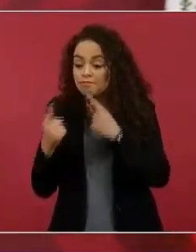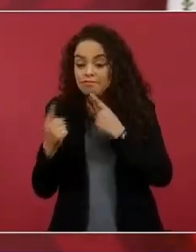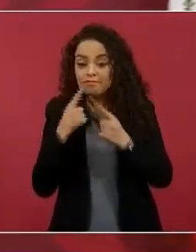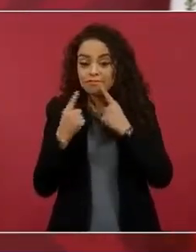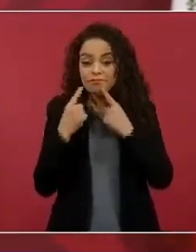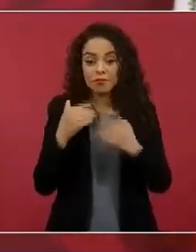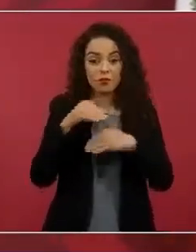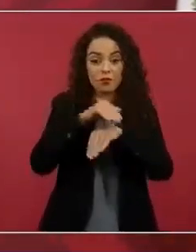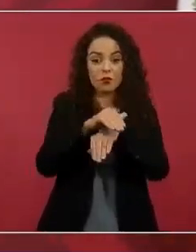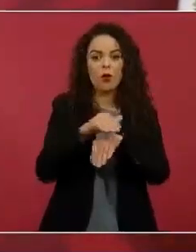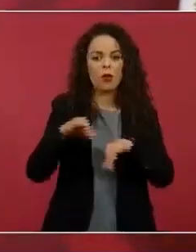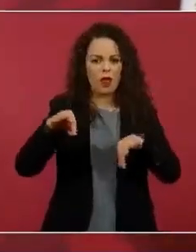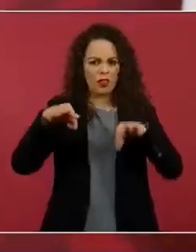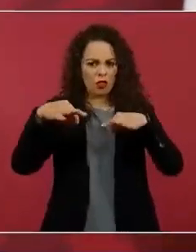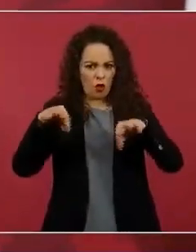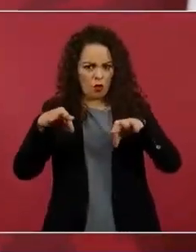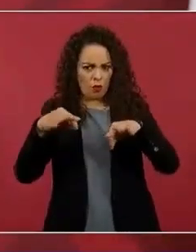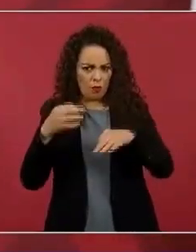el documento,